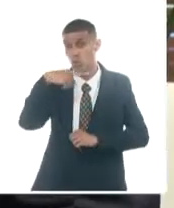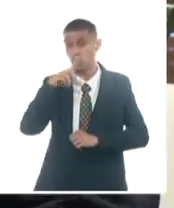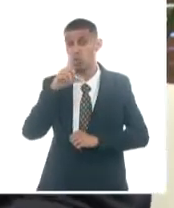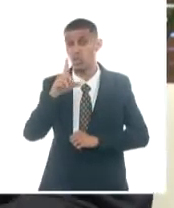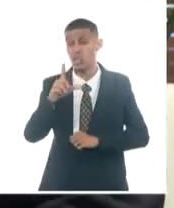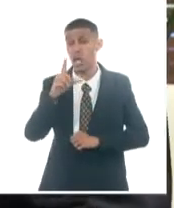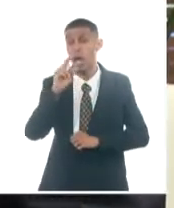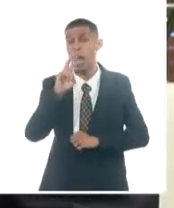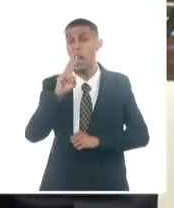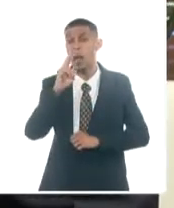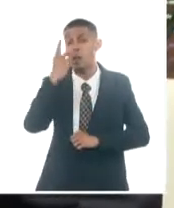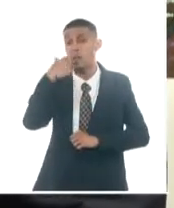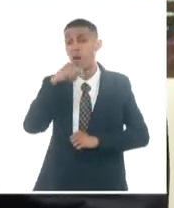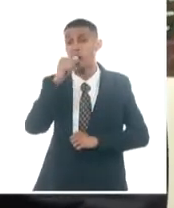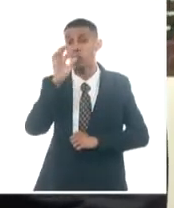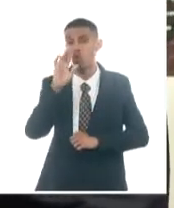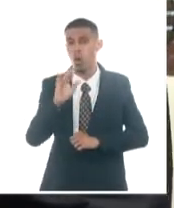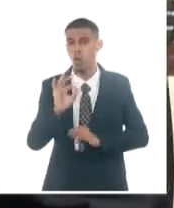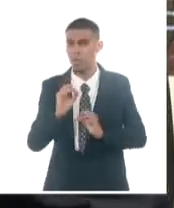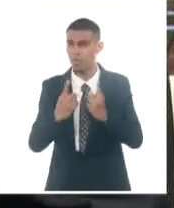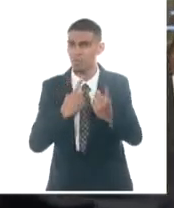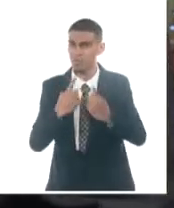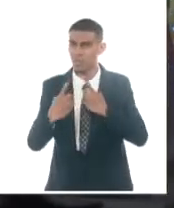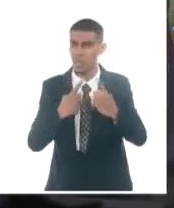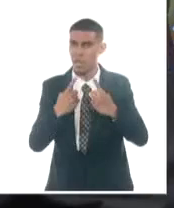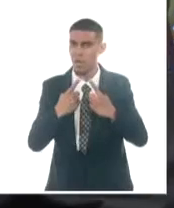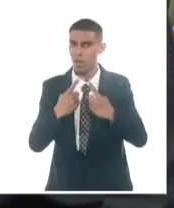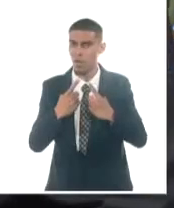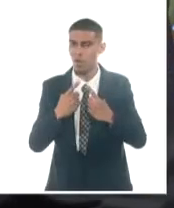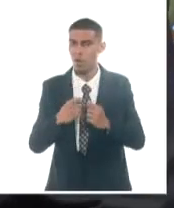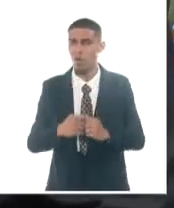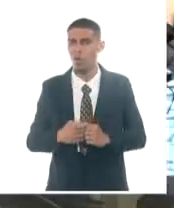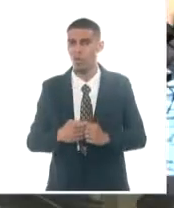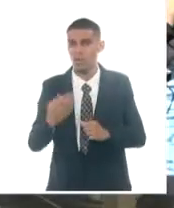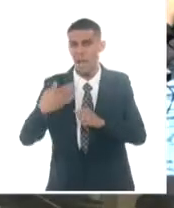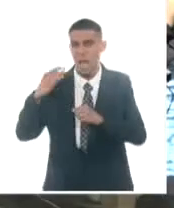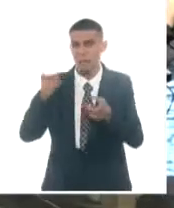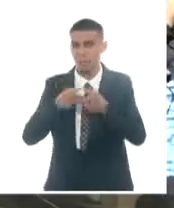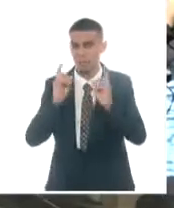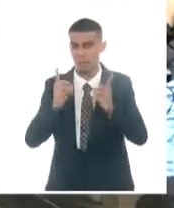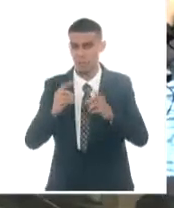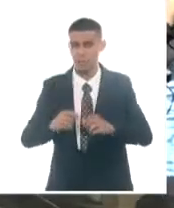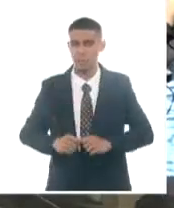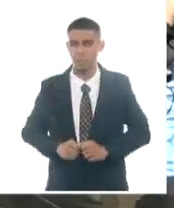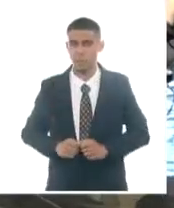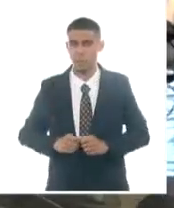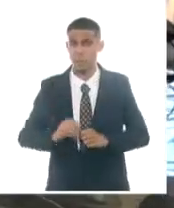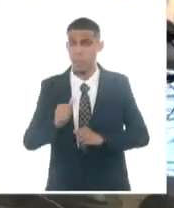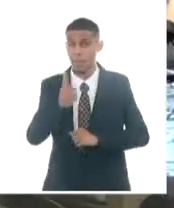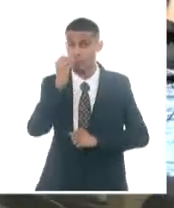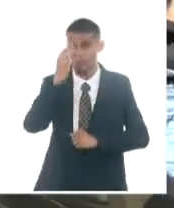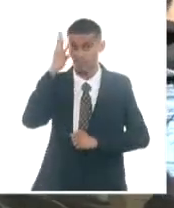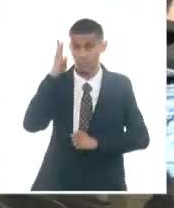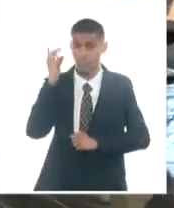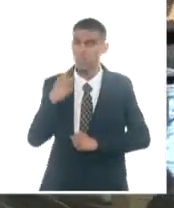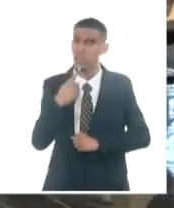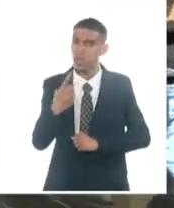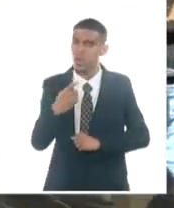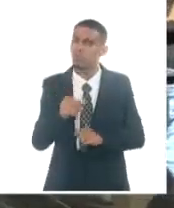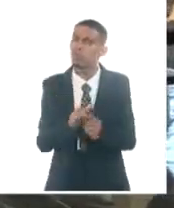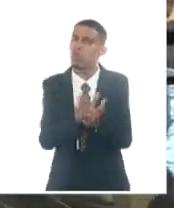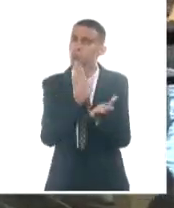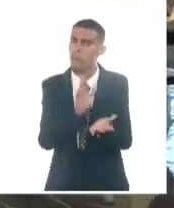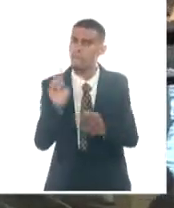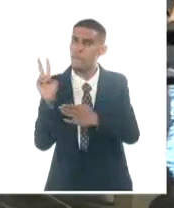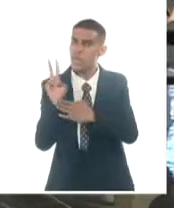dialogó con usted en ocasión de la cumbre del movimiento de no alineados en Azerbaiyán. Miguel Díaz-Canel expresó su convicción de que esta